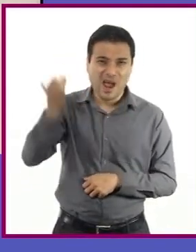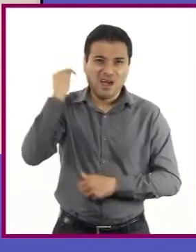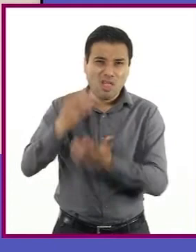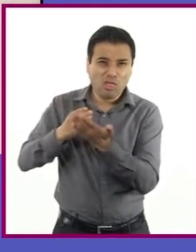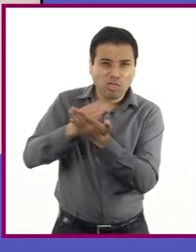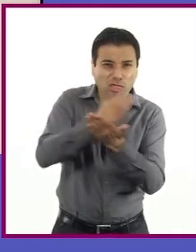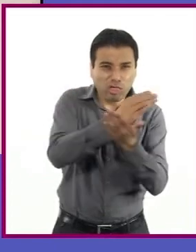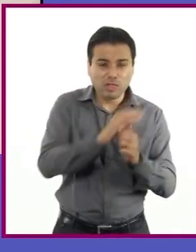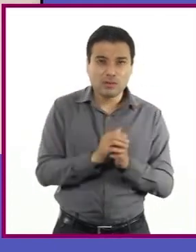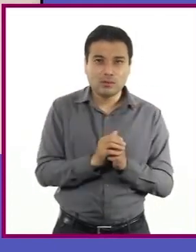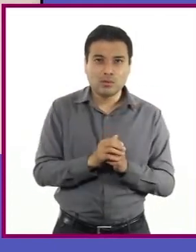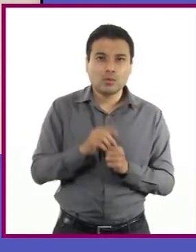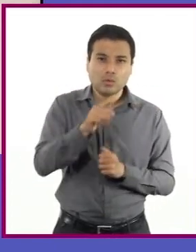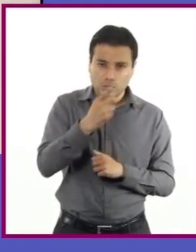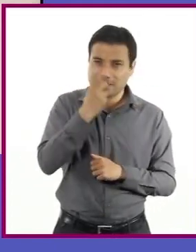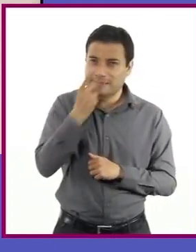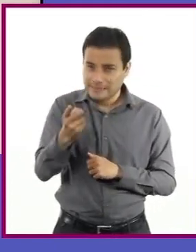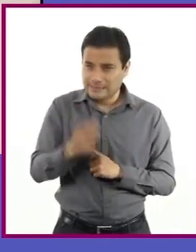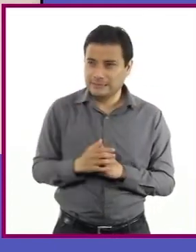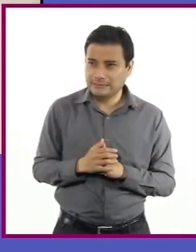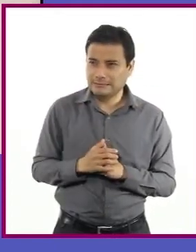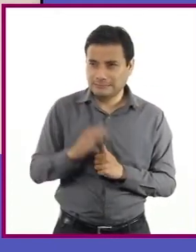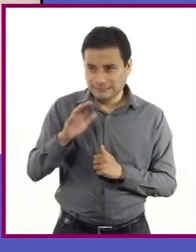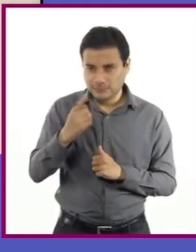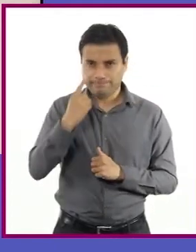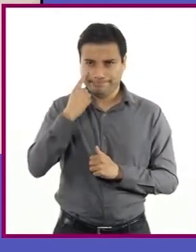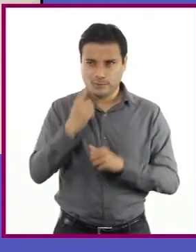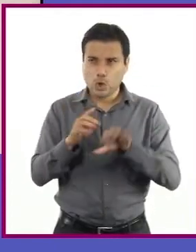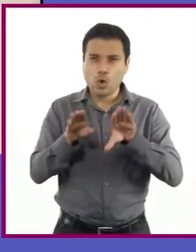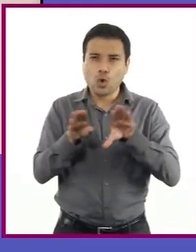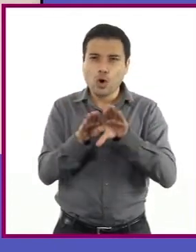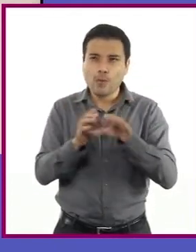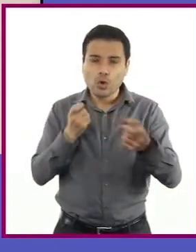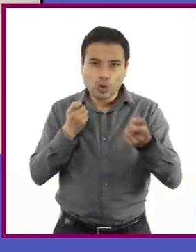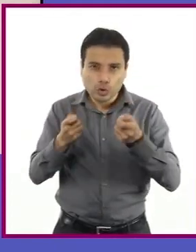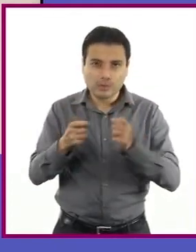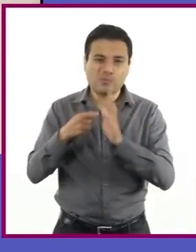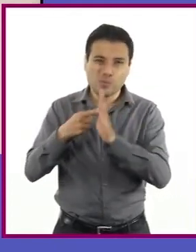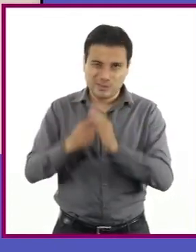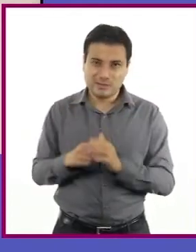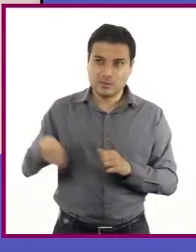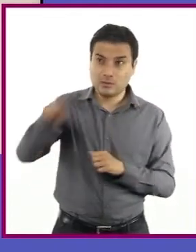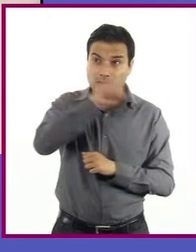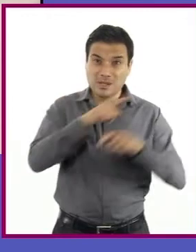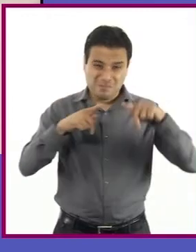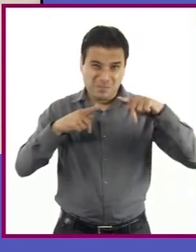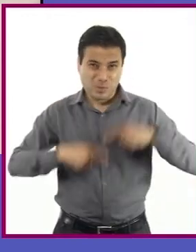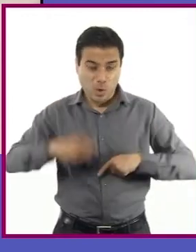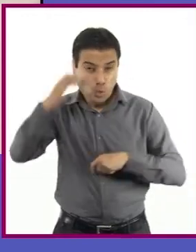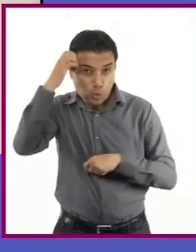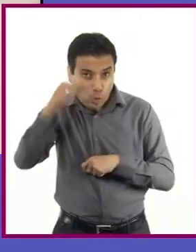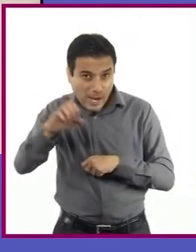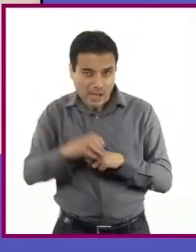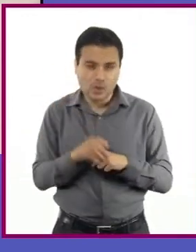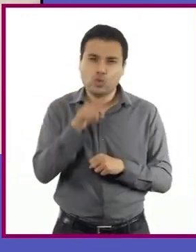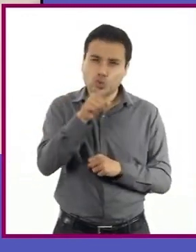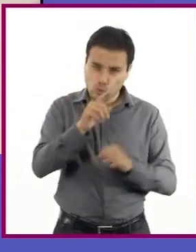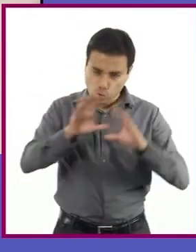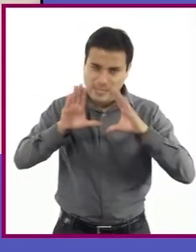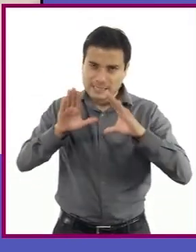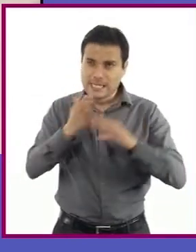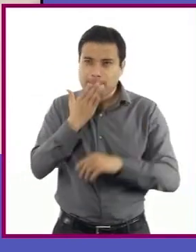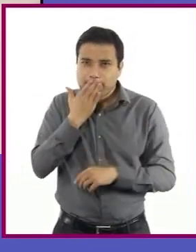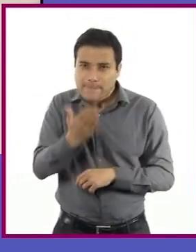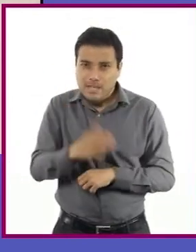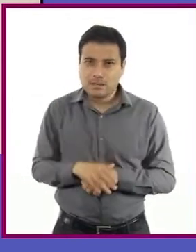exterminan, muéstreles el pueblo que se reina y se modera. A los bárbaros, muéstreles la civilización. A